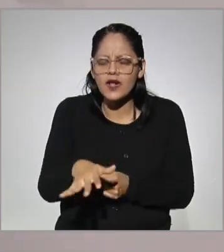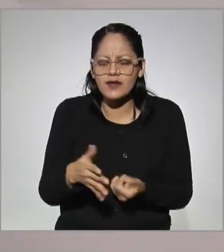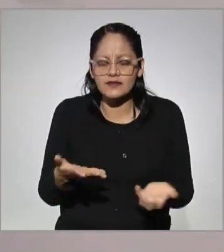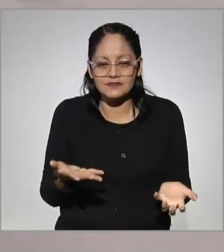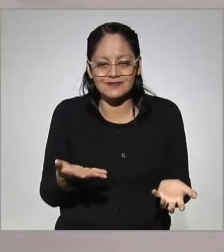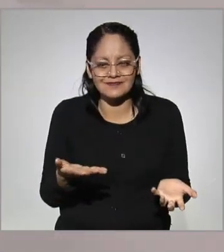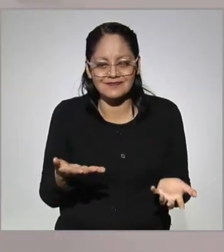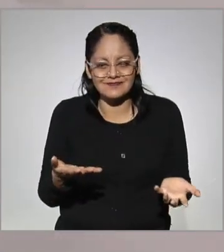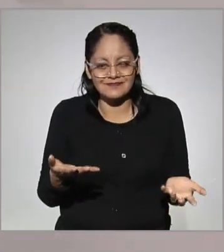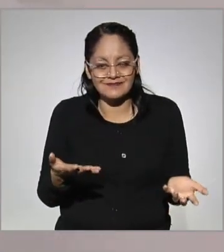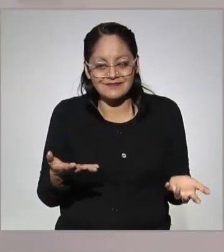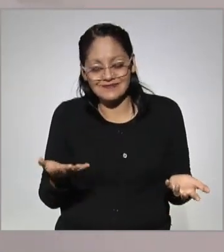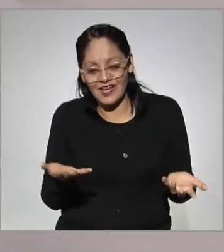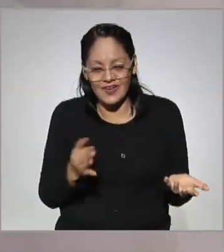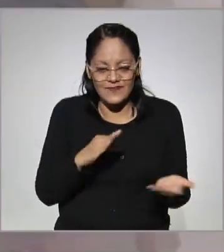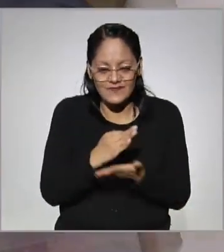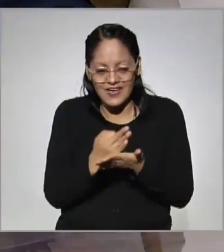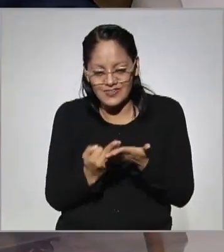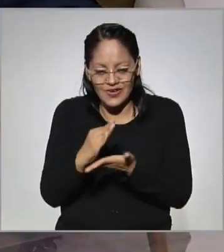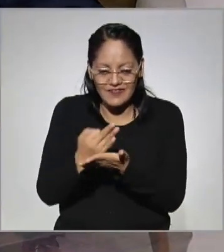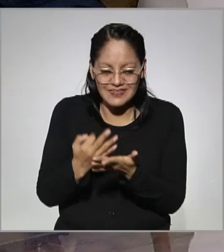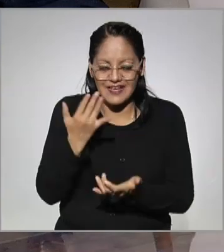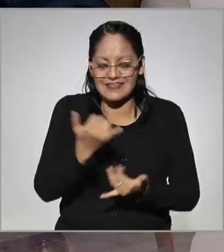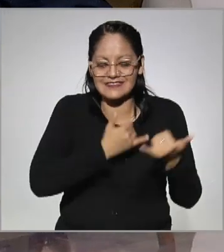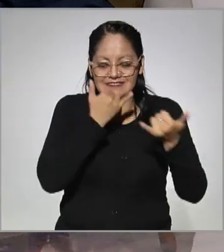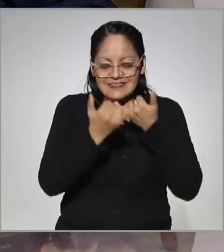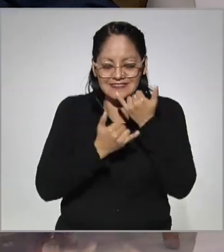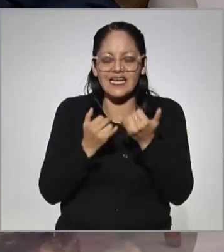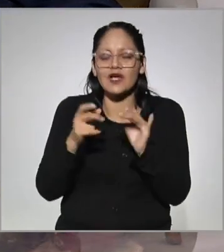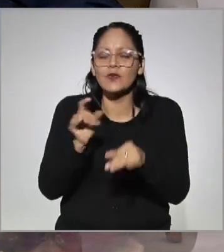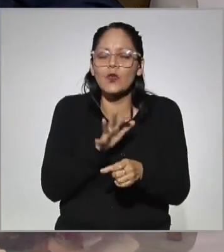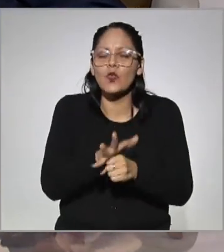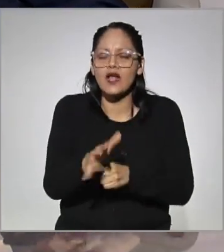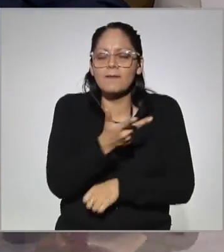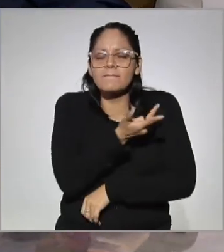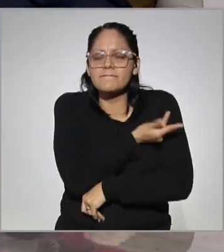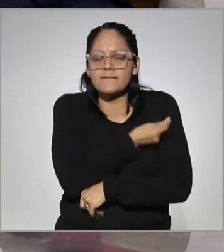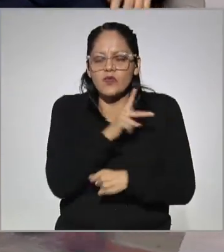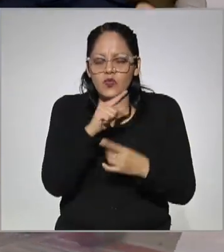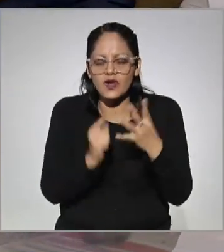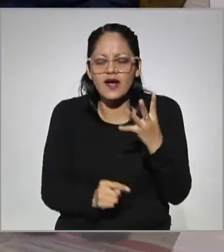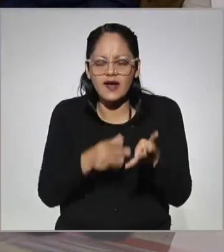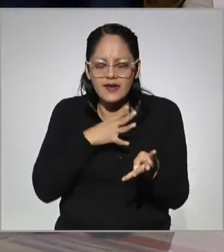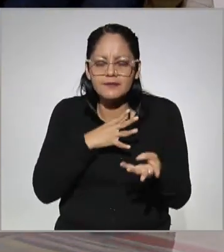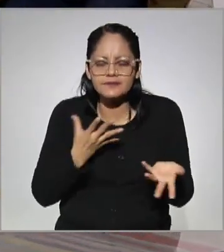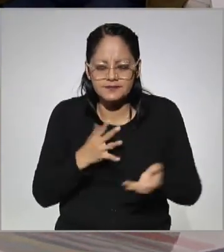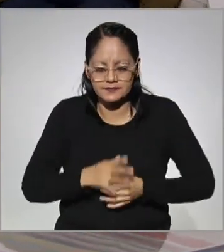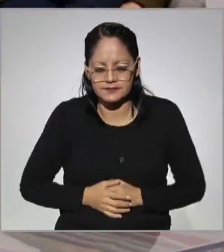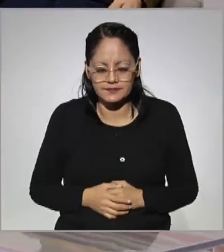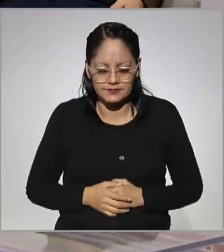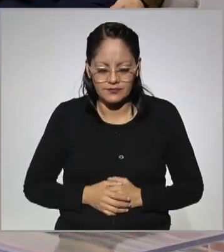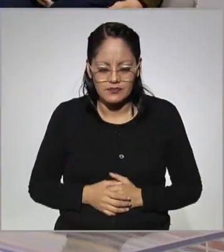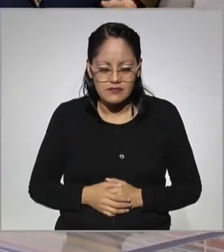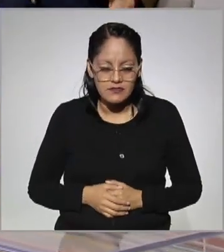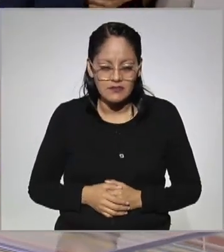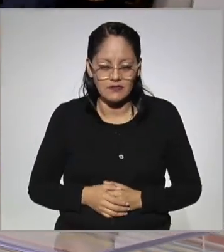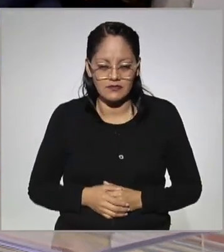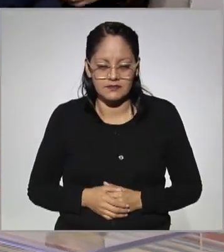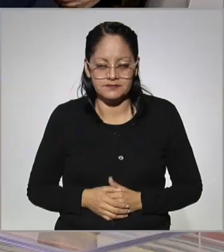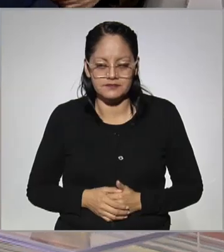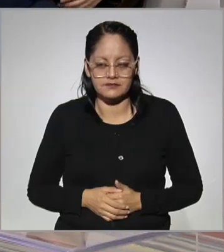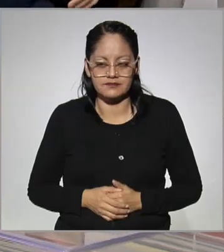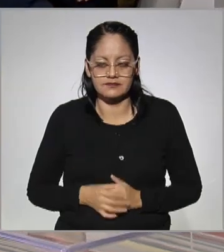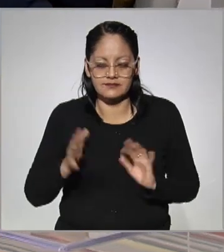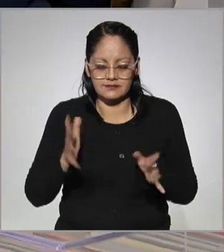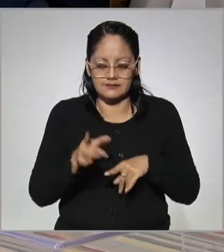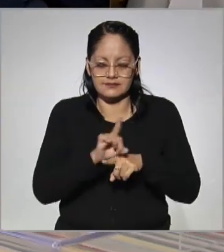facturas? Facturas, no hablamos de facturas. De vacunas existen. Pues sí, Adelante, la que está doctora. Sí, ahorita sí. como ya